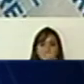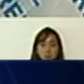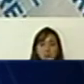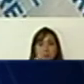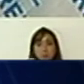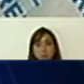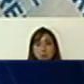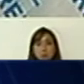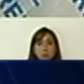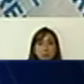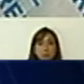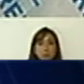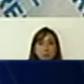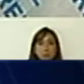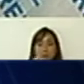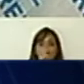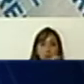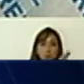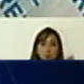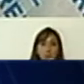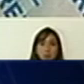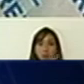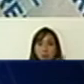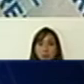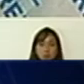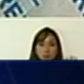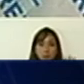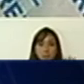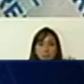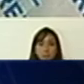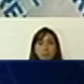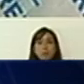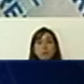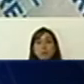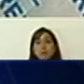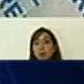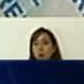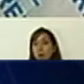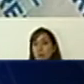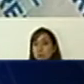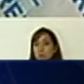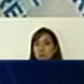febrero del 2019, declaró, primero, la nulidad